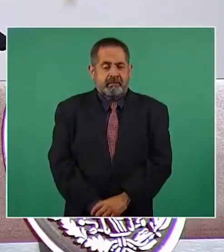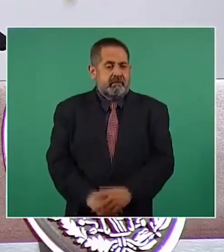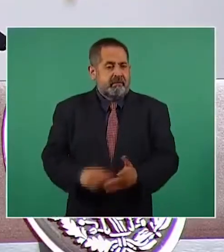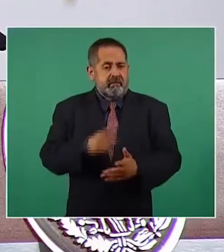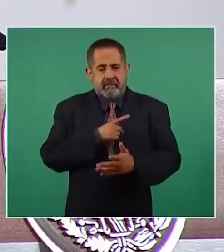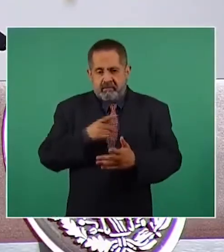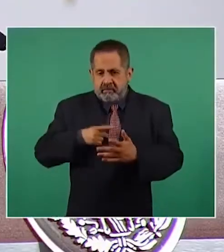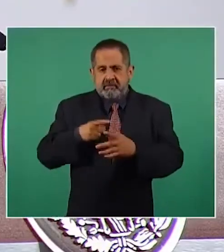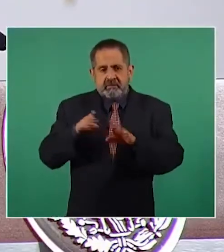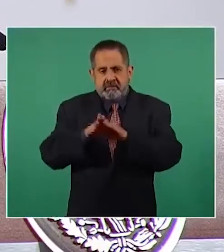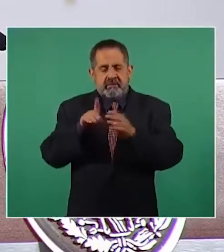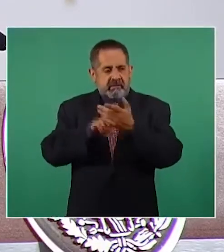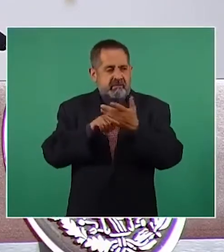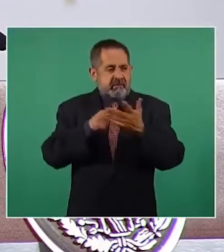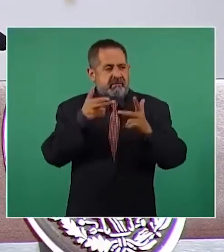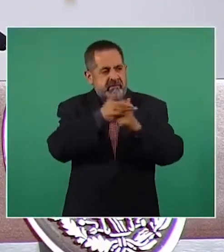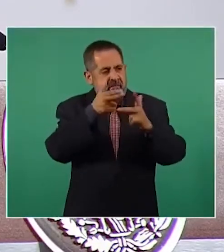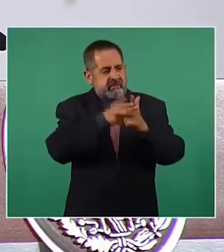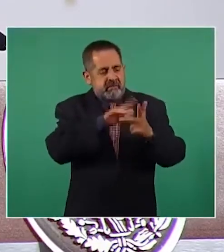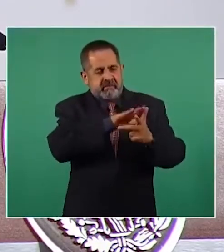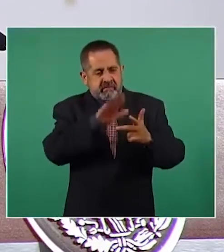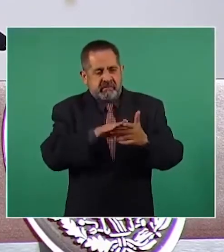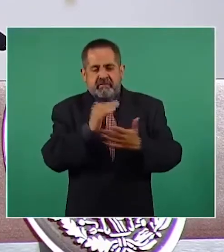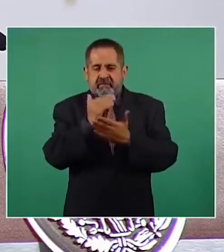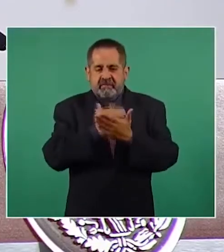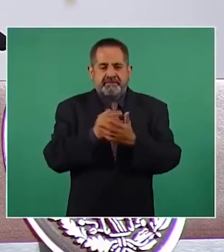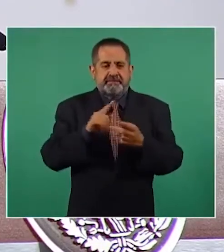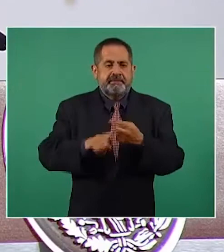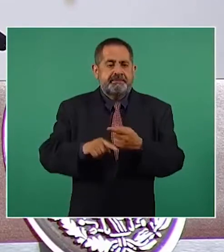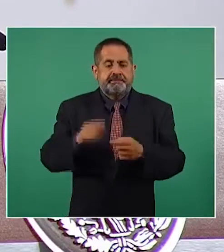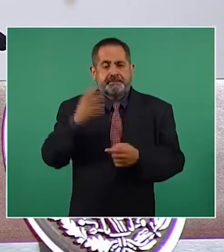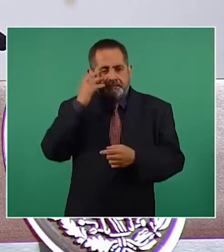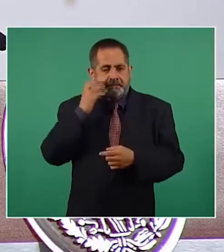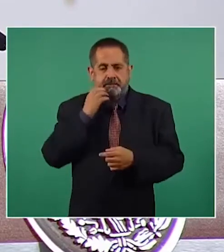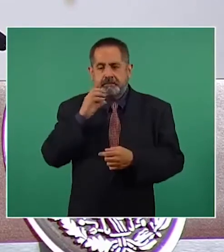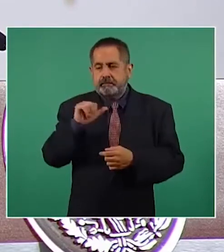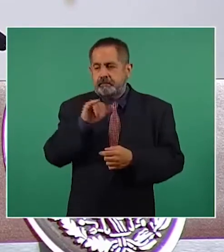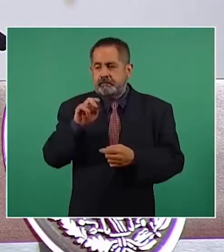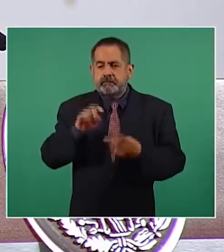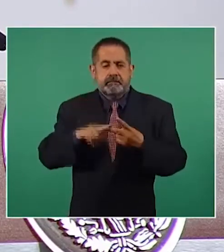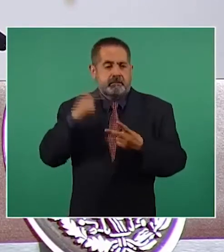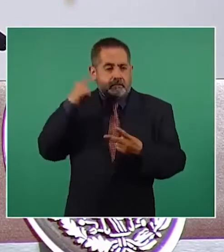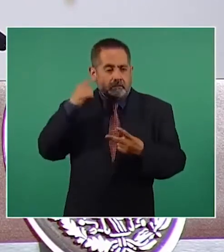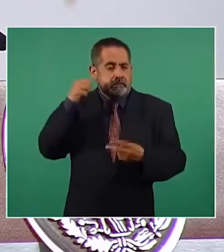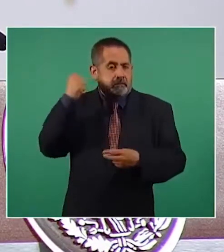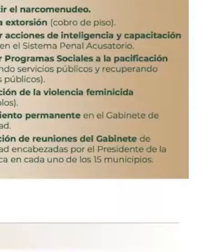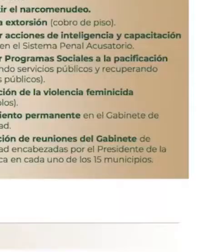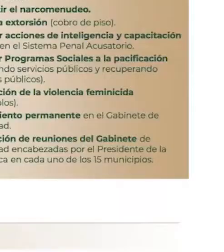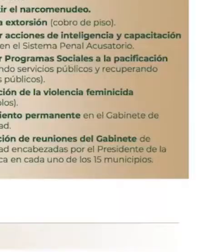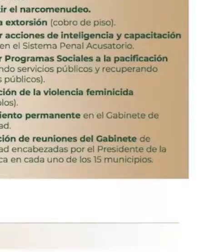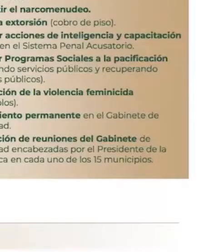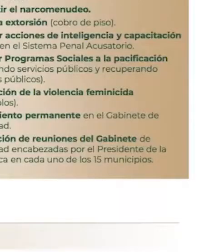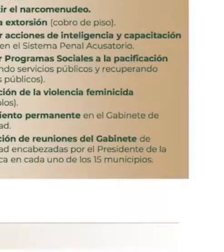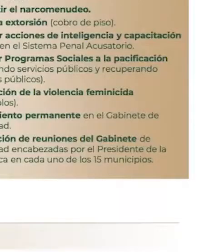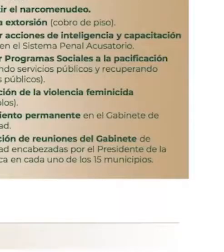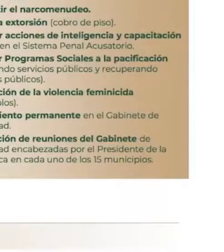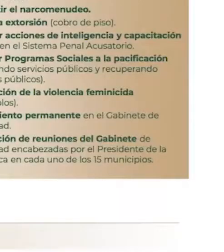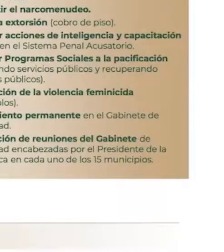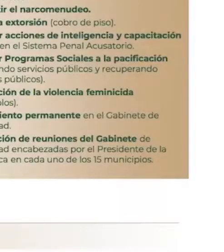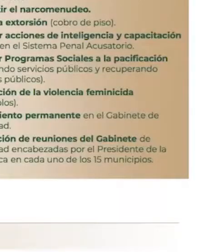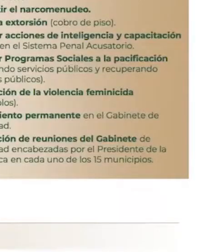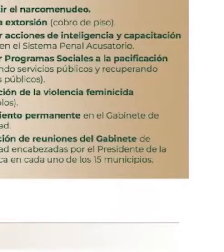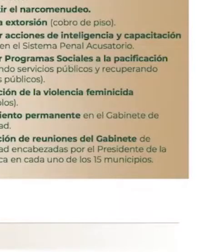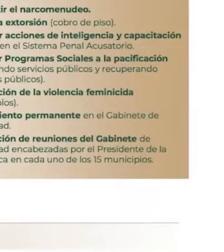juárez en quintana roo san pedro tlaquepaque iztapalapa irapuato y salamanca tenemos el reto